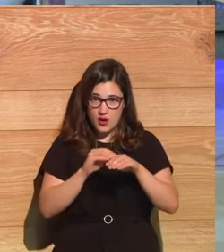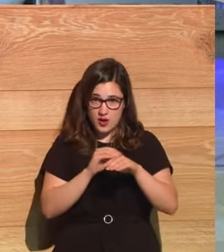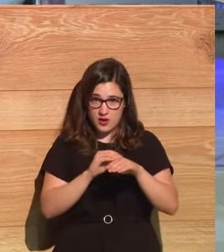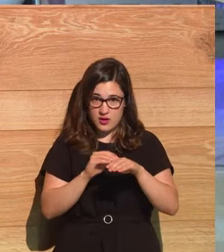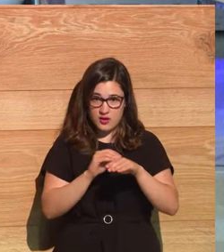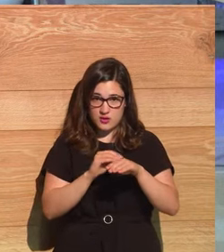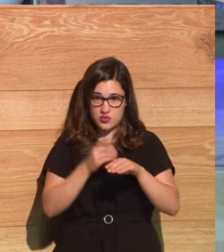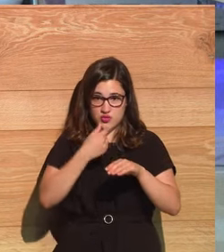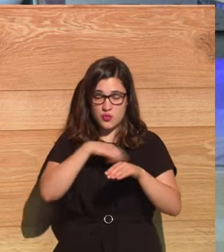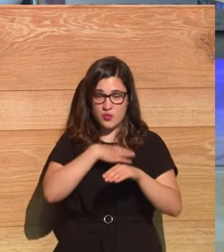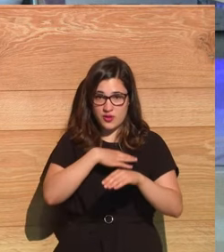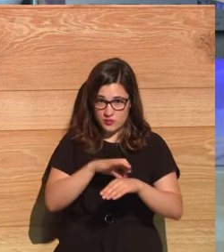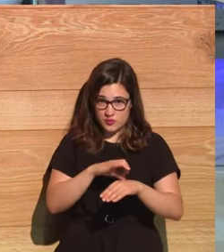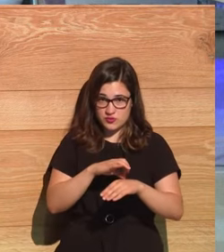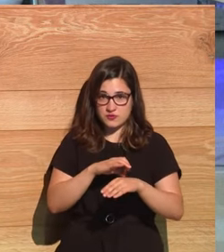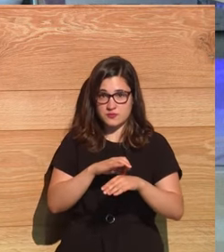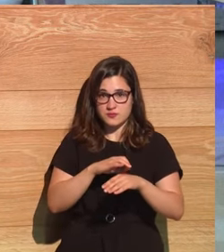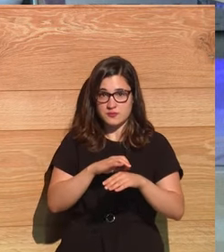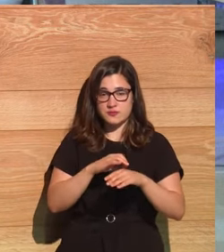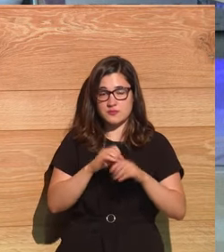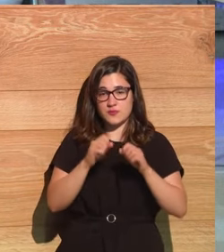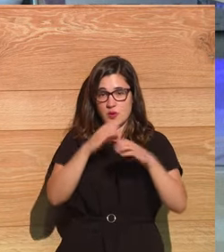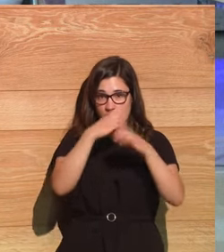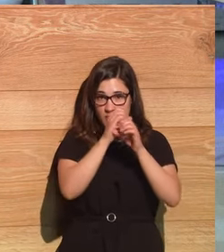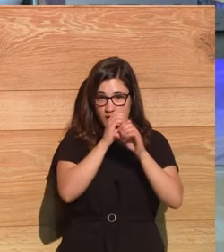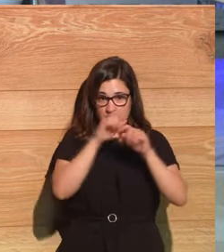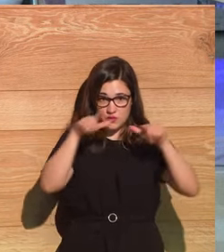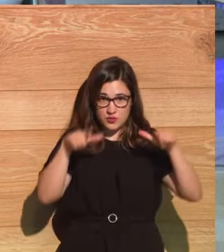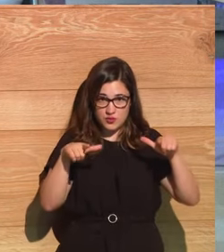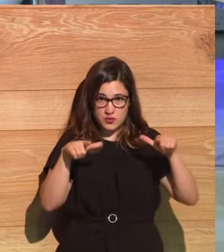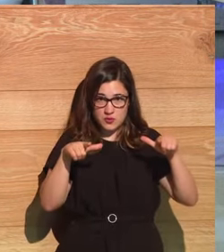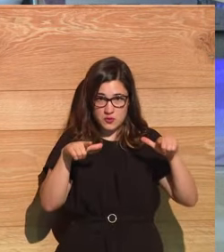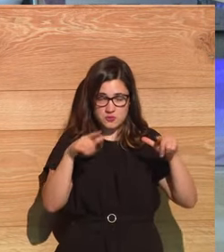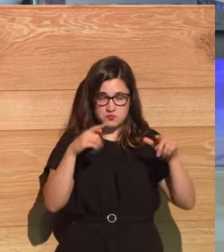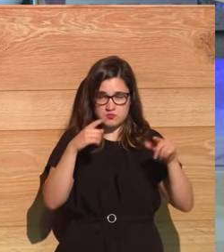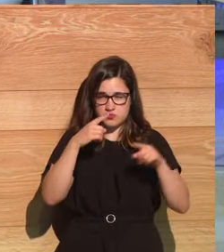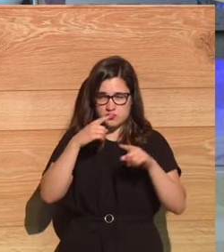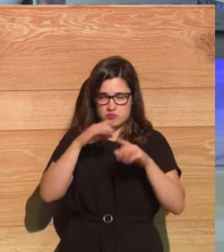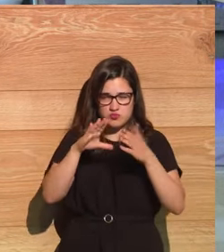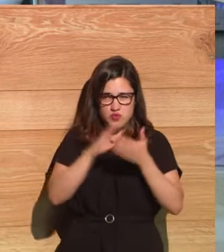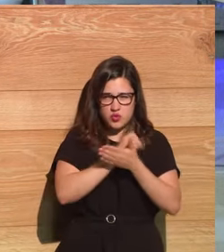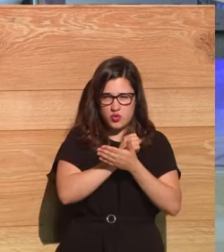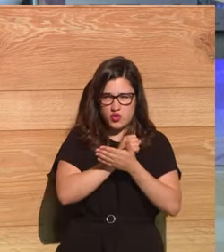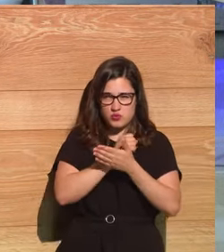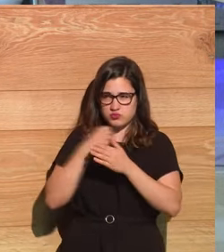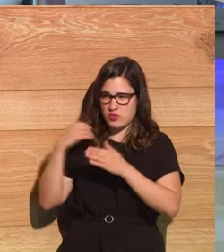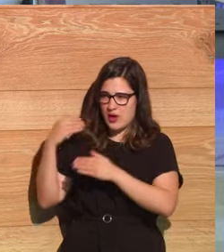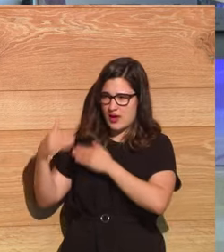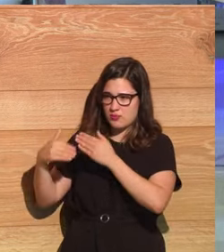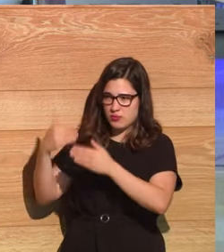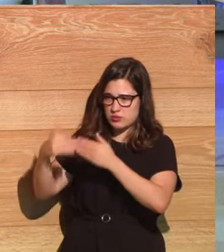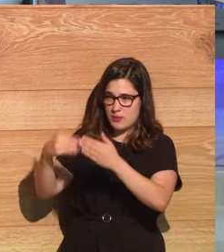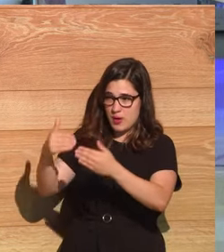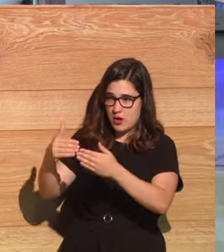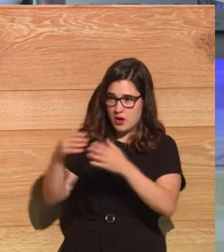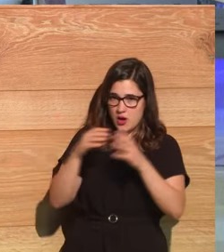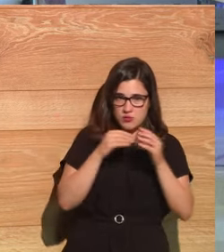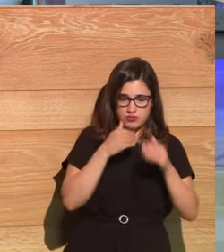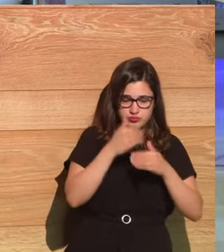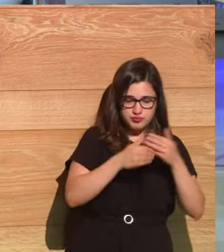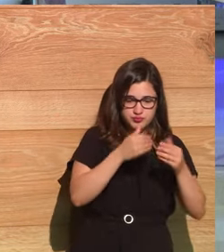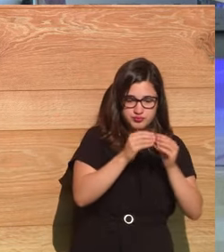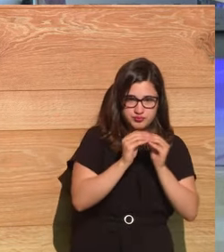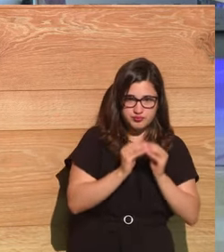de reproducir en un laboratorio o en un mundo paralelo toda la secuencia completa de eventos de lo que pasaría si